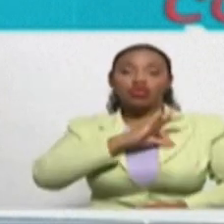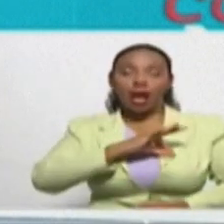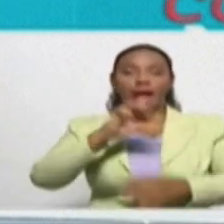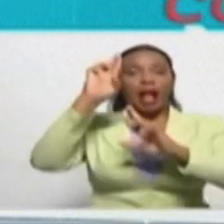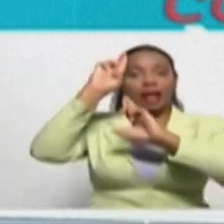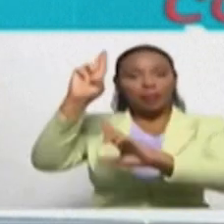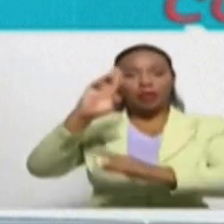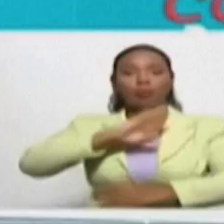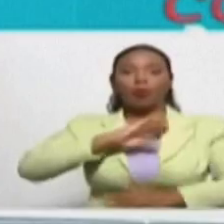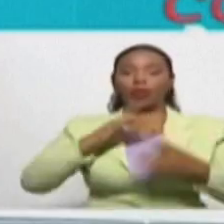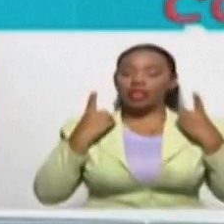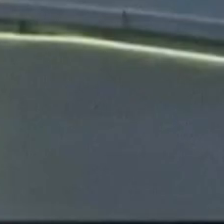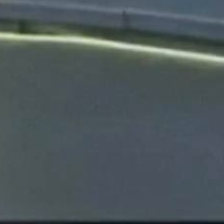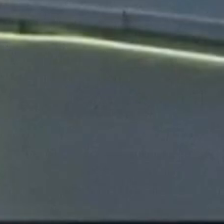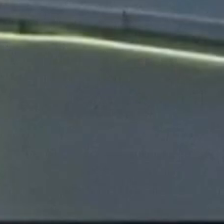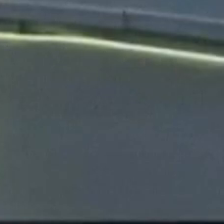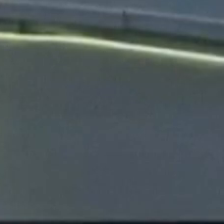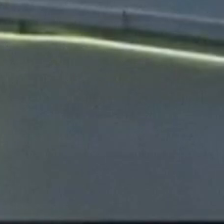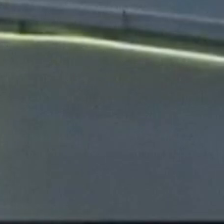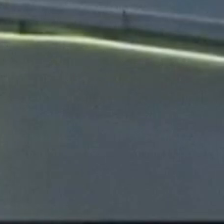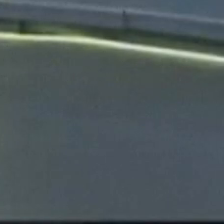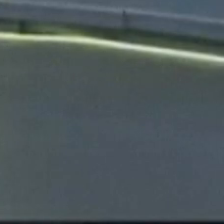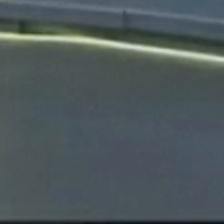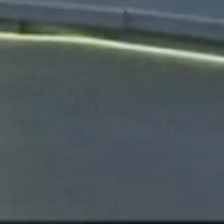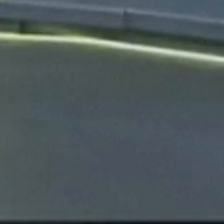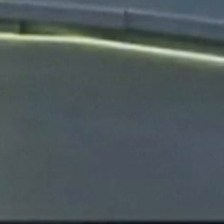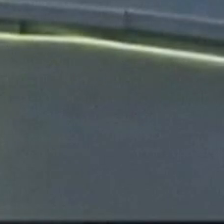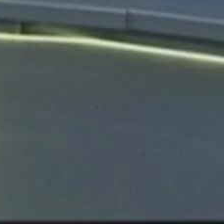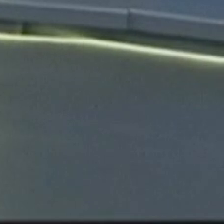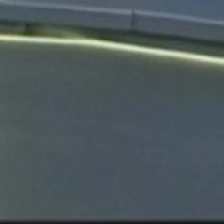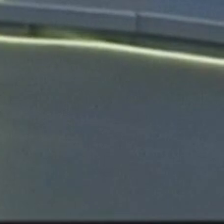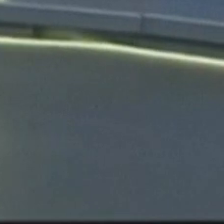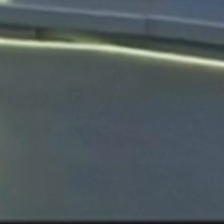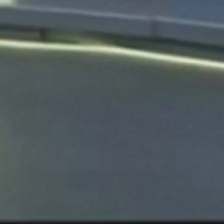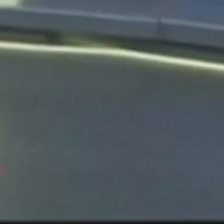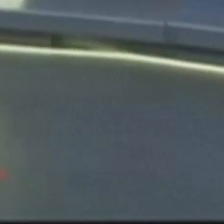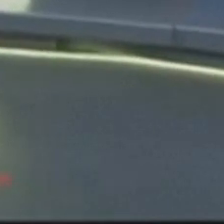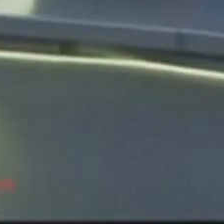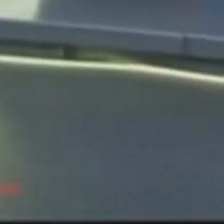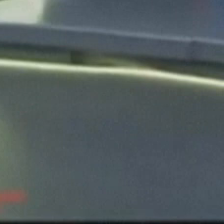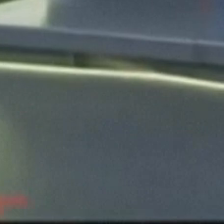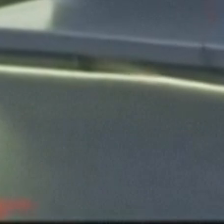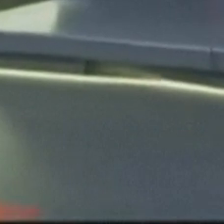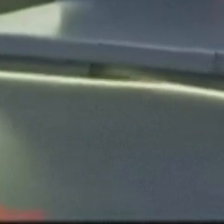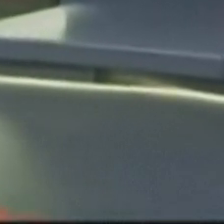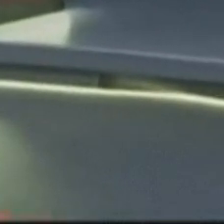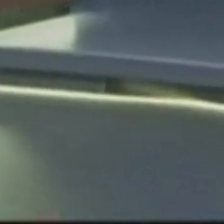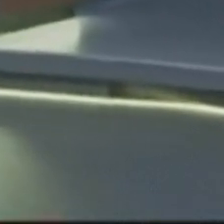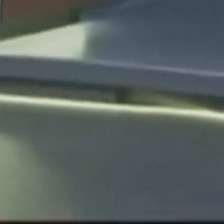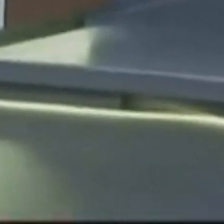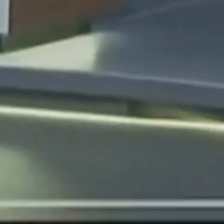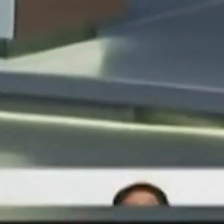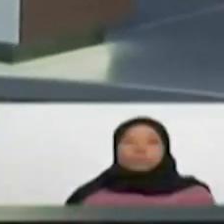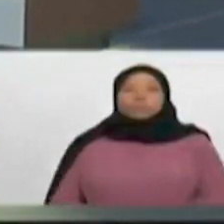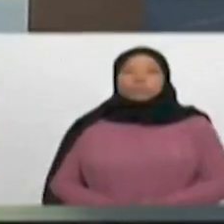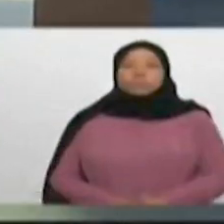como Los Domingos con Maduro, pero ese mismo año salió del aire. El actual mandatario también tuvo un programa de salsa en el que solía